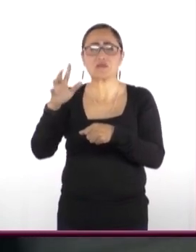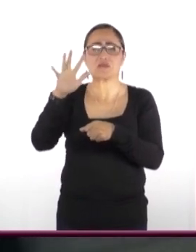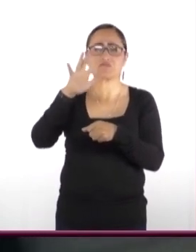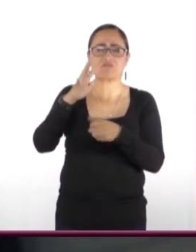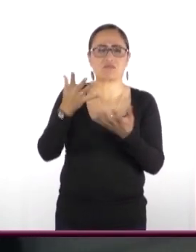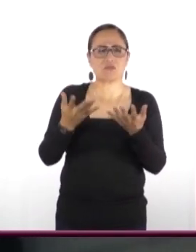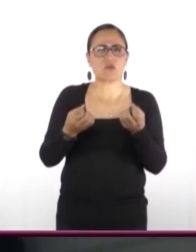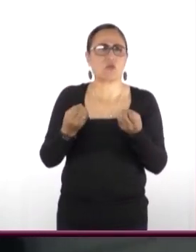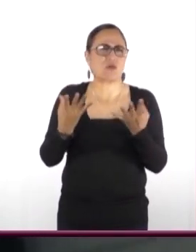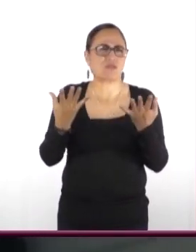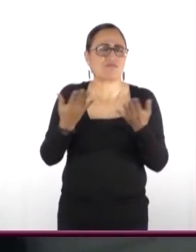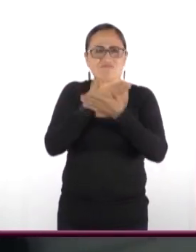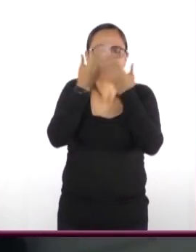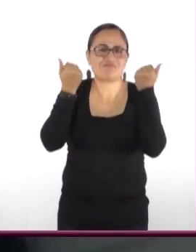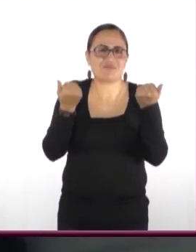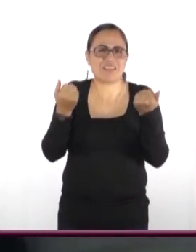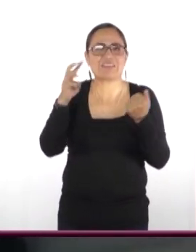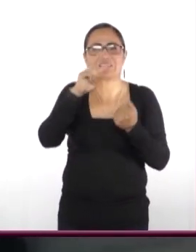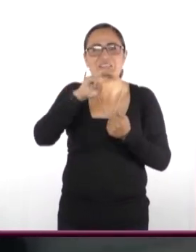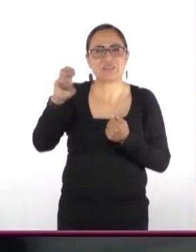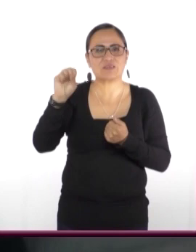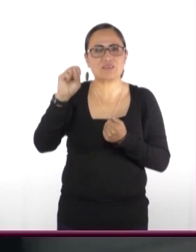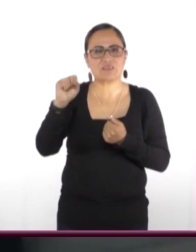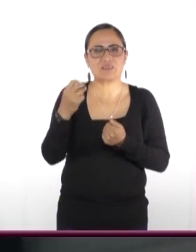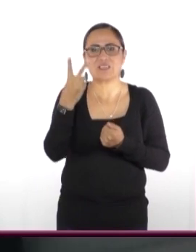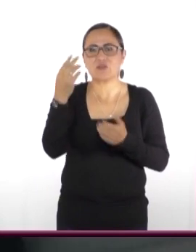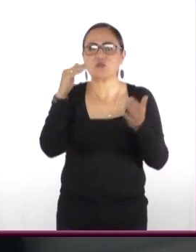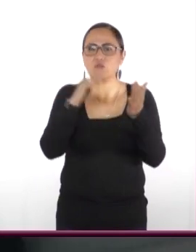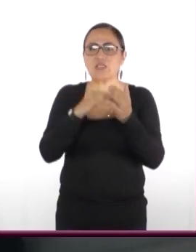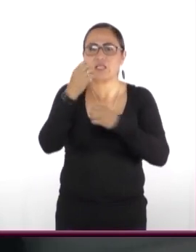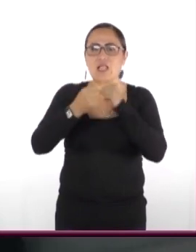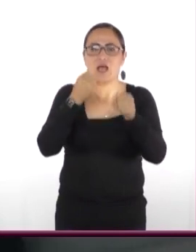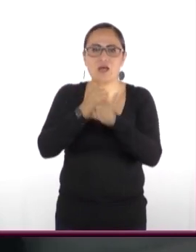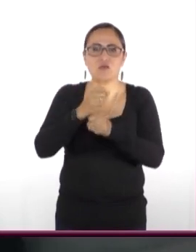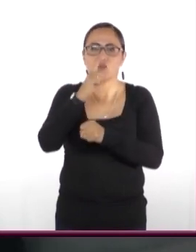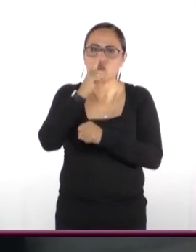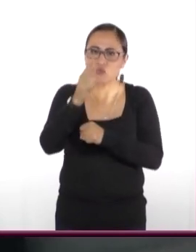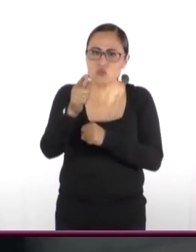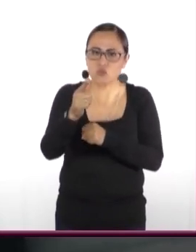tantos, qué sé yo, como 362,000 años luz,